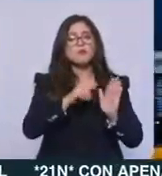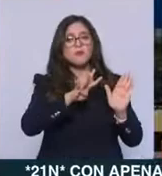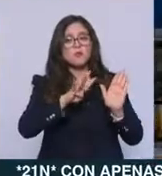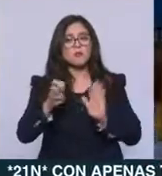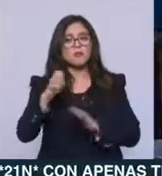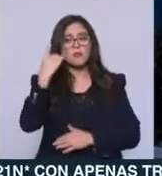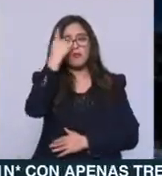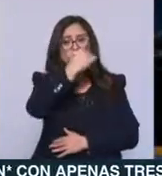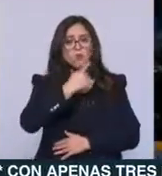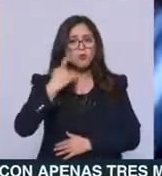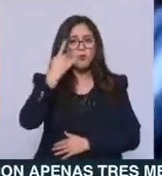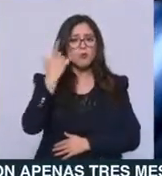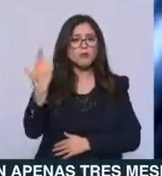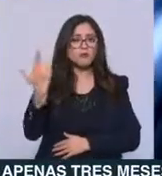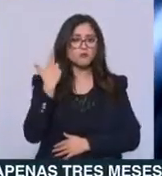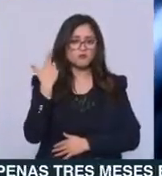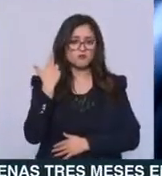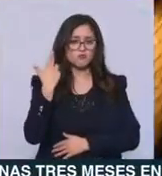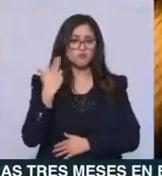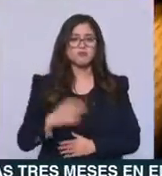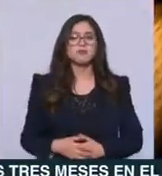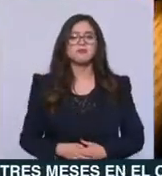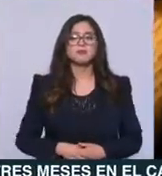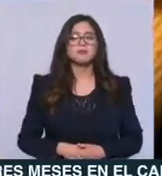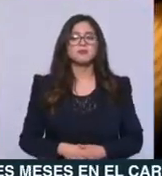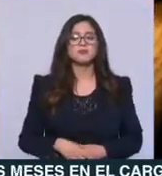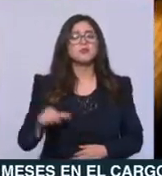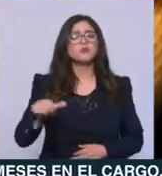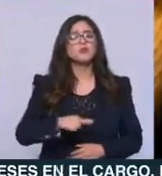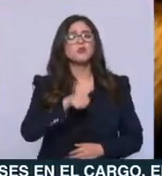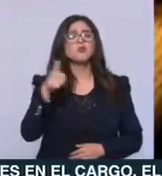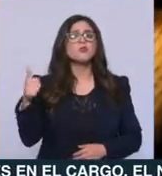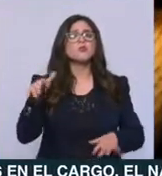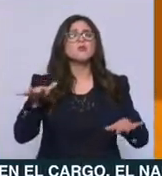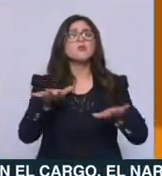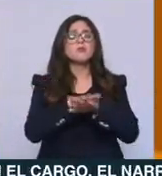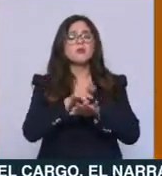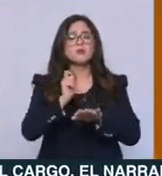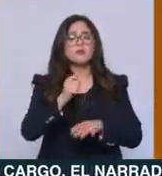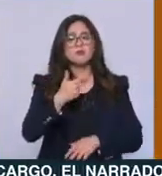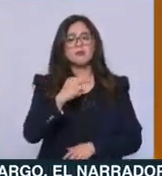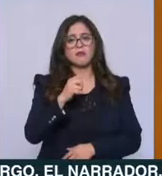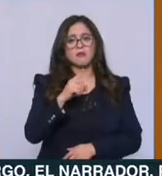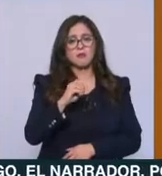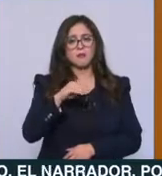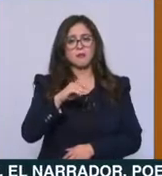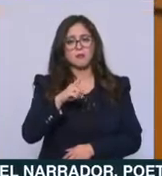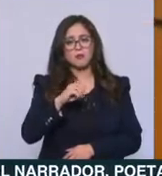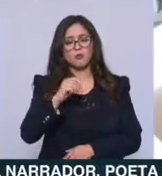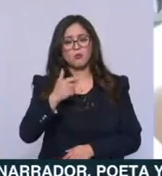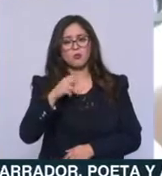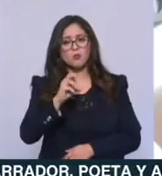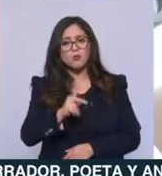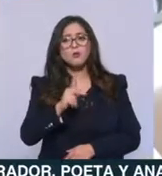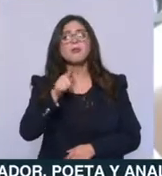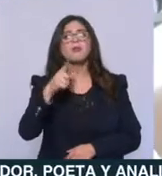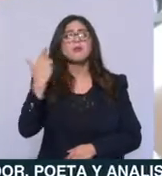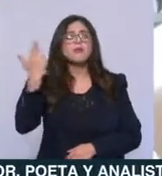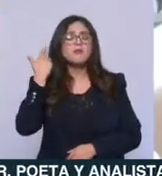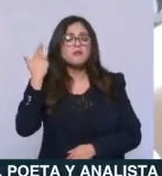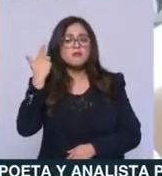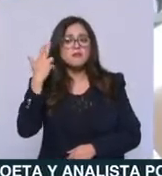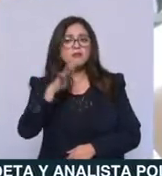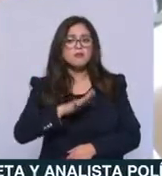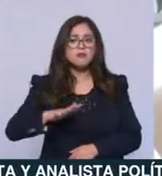horas de contenidos. Otro medio que tuvo cambios fue el Heraldo Media Group. Es el nuevo actor radiofónico en los mercados